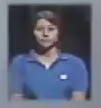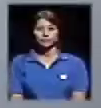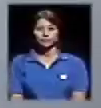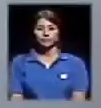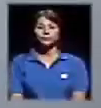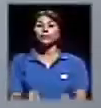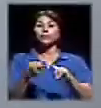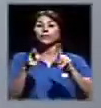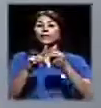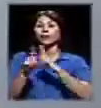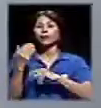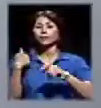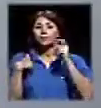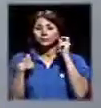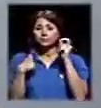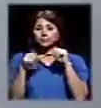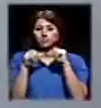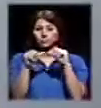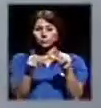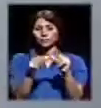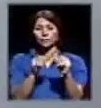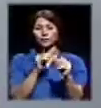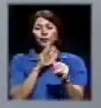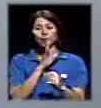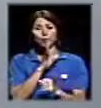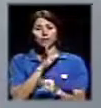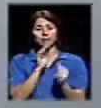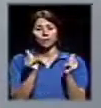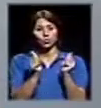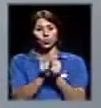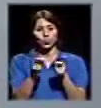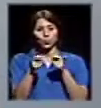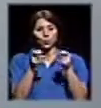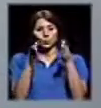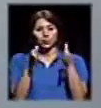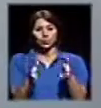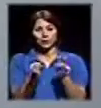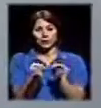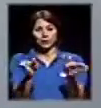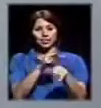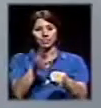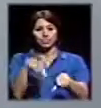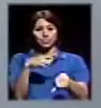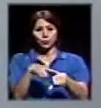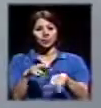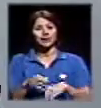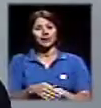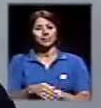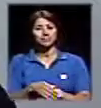Continuamos, amigas y amigos, conversando con la Contralora General de la República